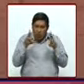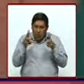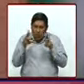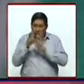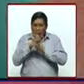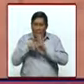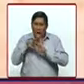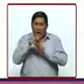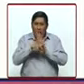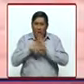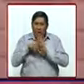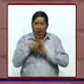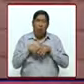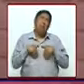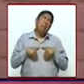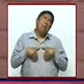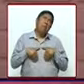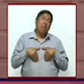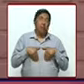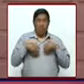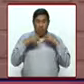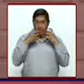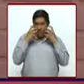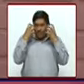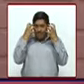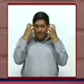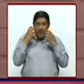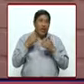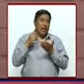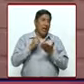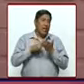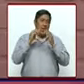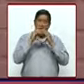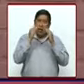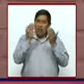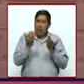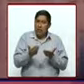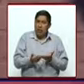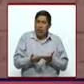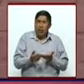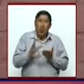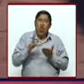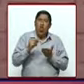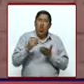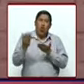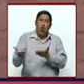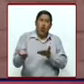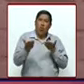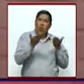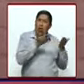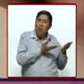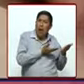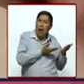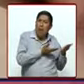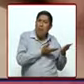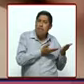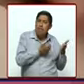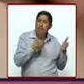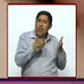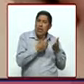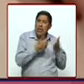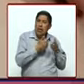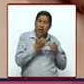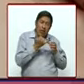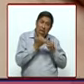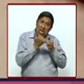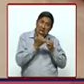seguridad. Lo que yo estoy más molesta es que en esta unidad educativa ni siquiera me la llevaron aquí, a la cantuta. El dedo